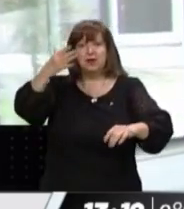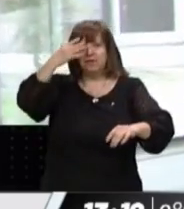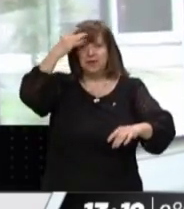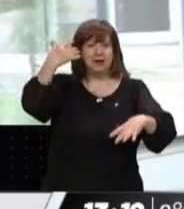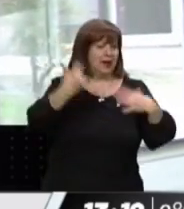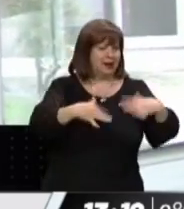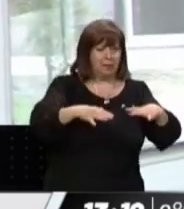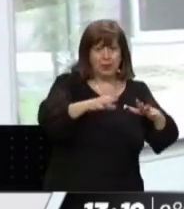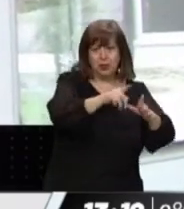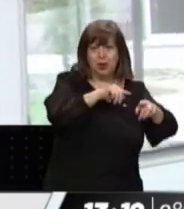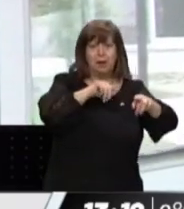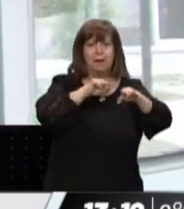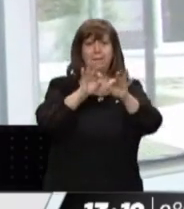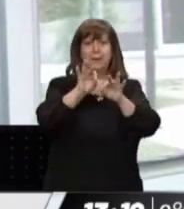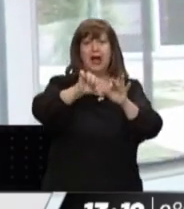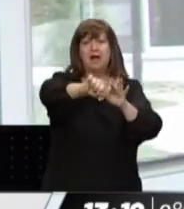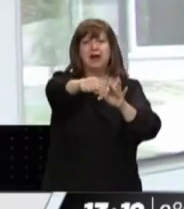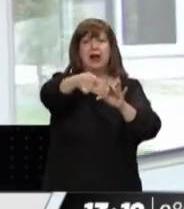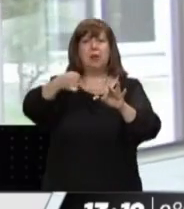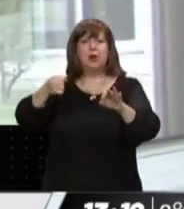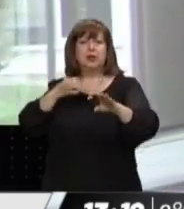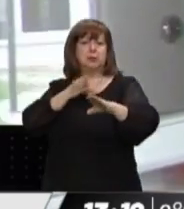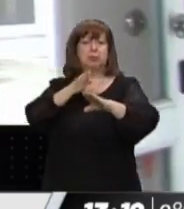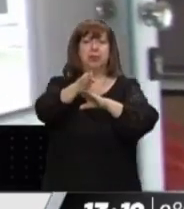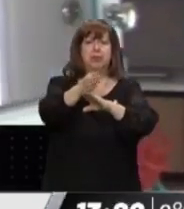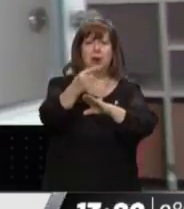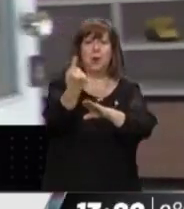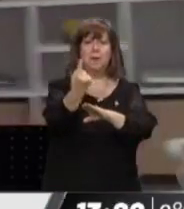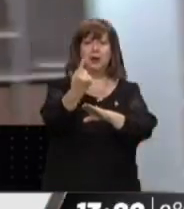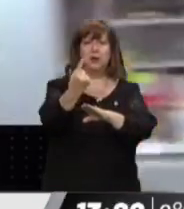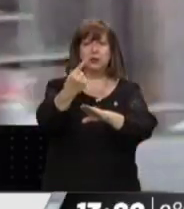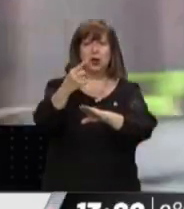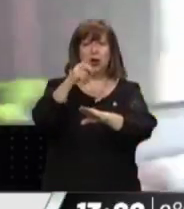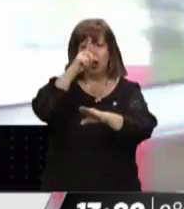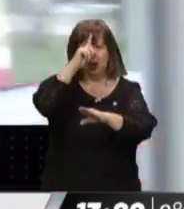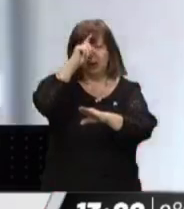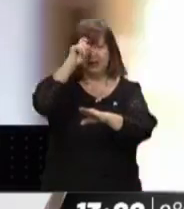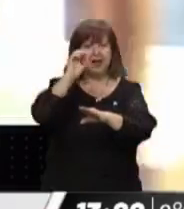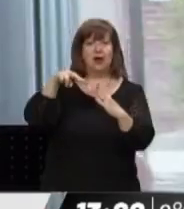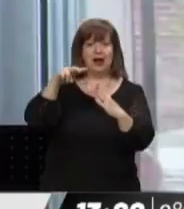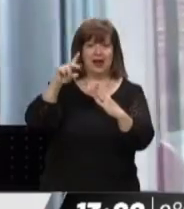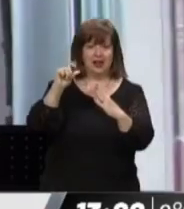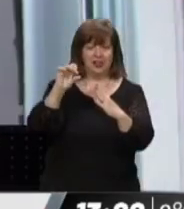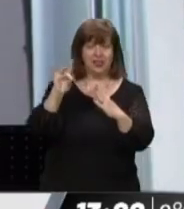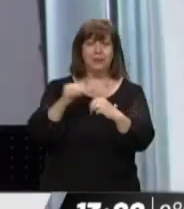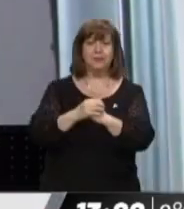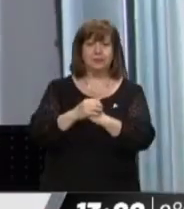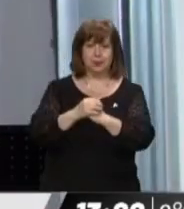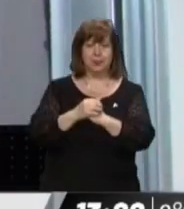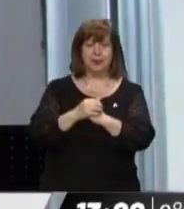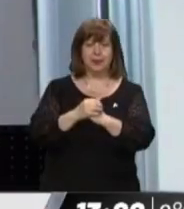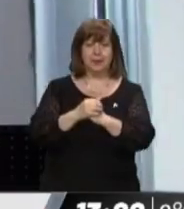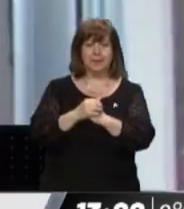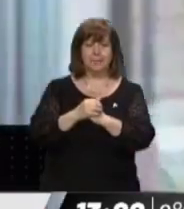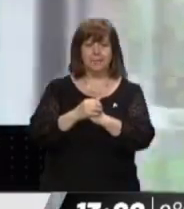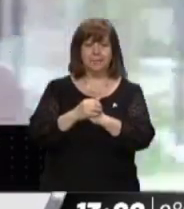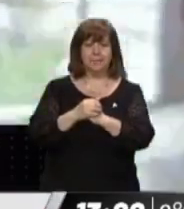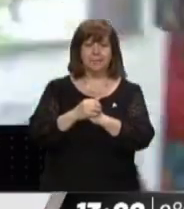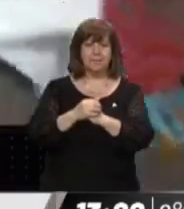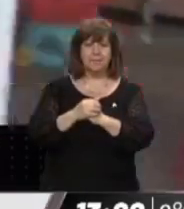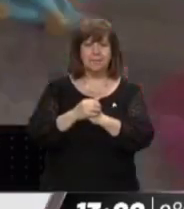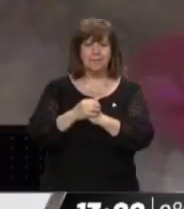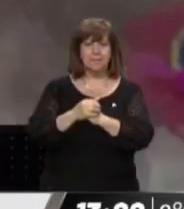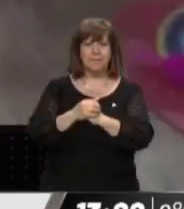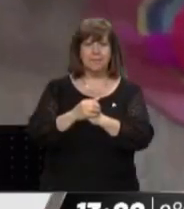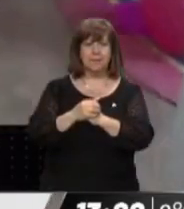¿no? Entonces es una de las grandes ventajas que tiene Casa Claro, Ronald. en un minuto estás en el hospital. Exactamente. Quienes Vos estén. esperame que con